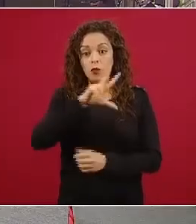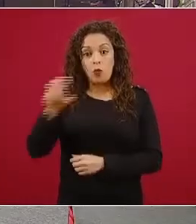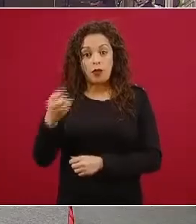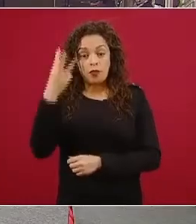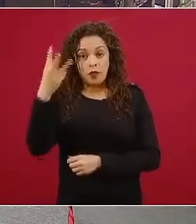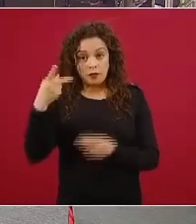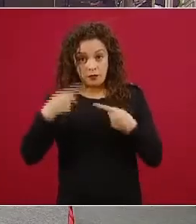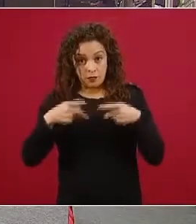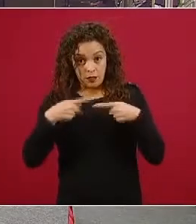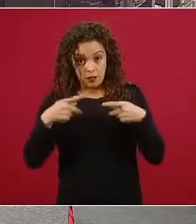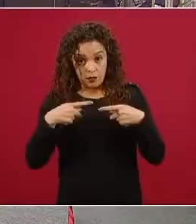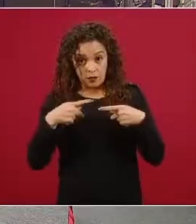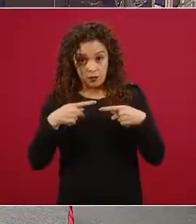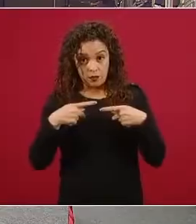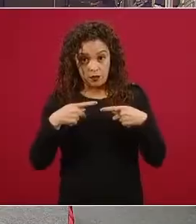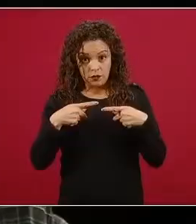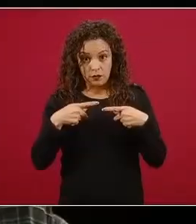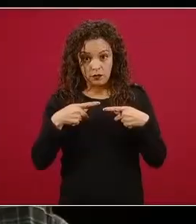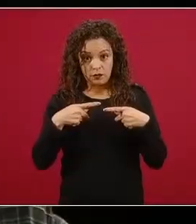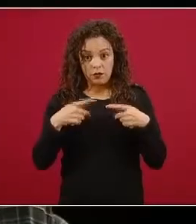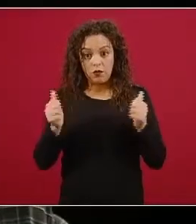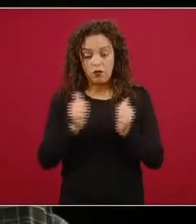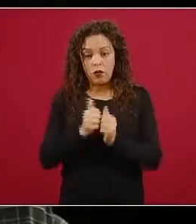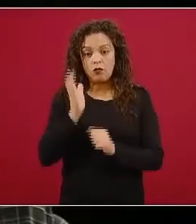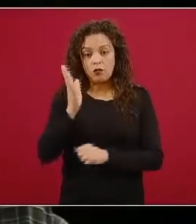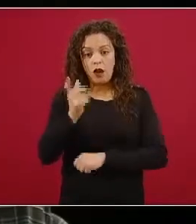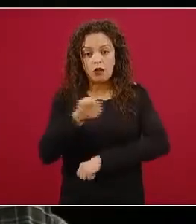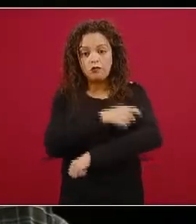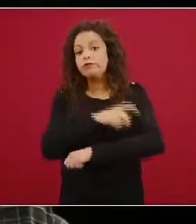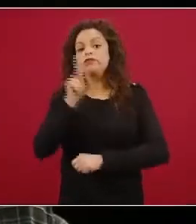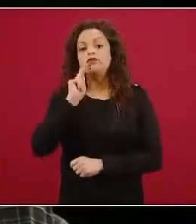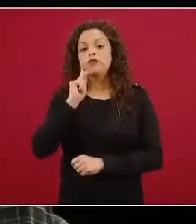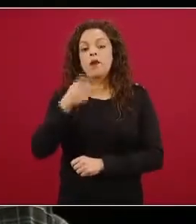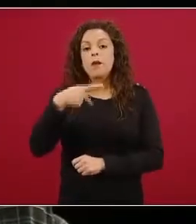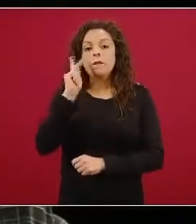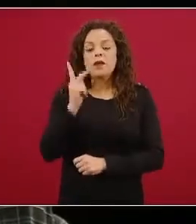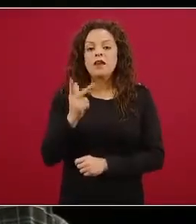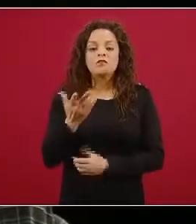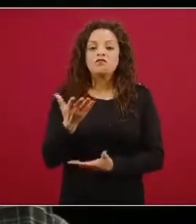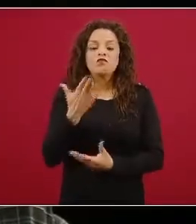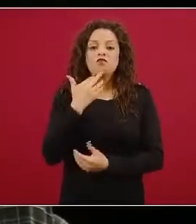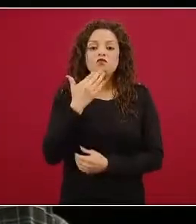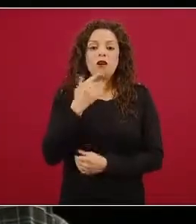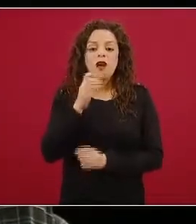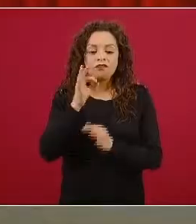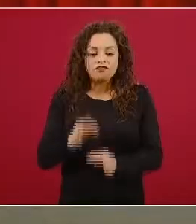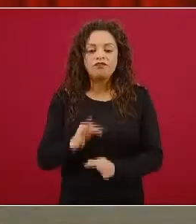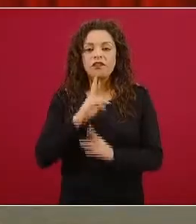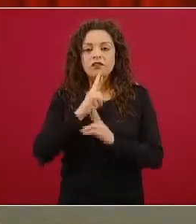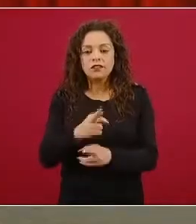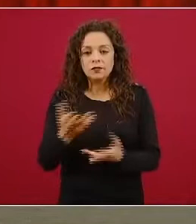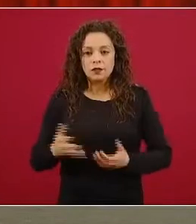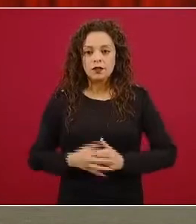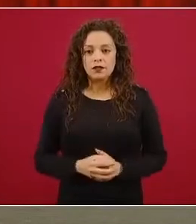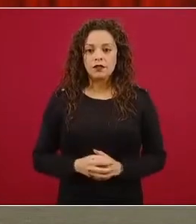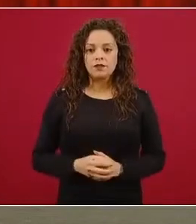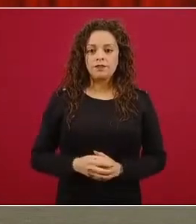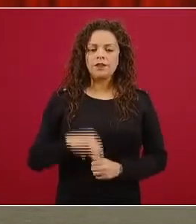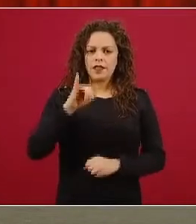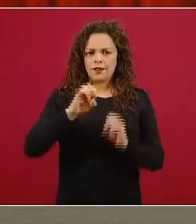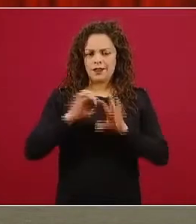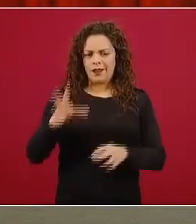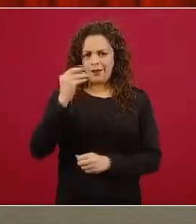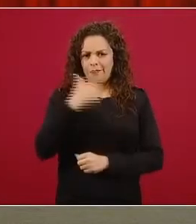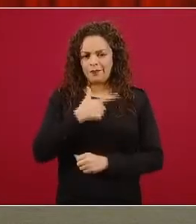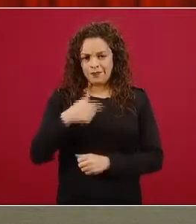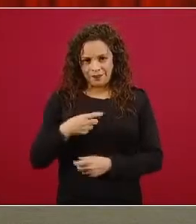personas con prueba y sin posibilidad de resultado. Esa sería una primera pregunta. Claro, es correcto, con mucho gusto.